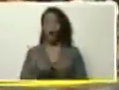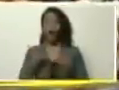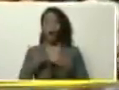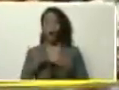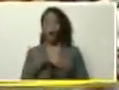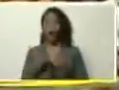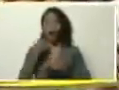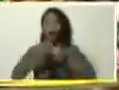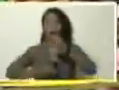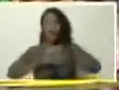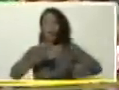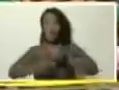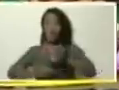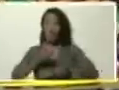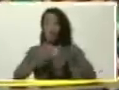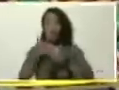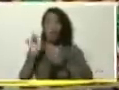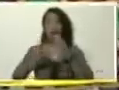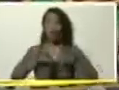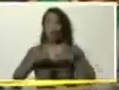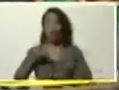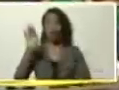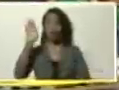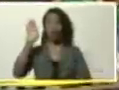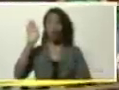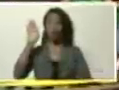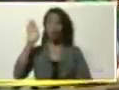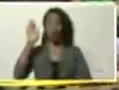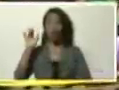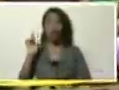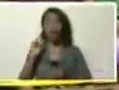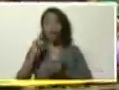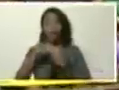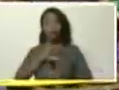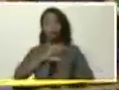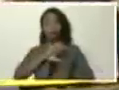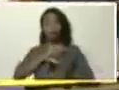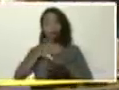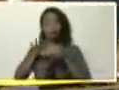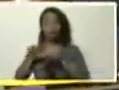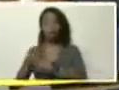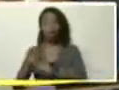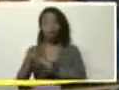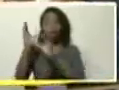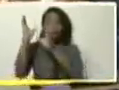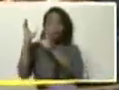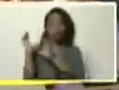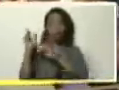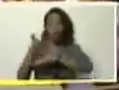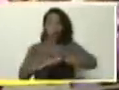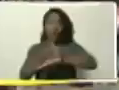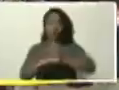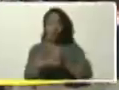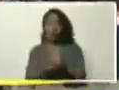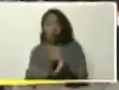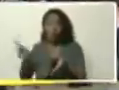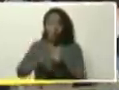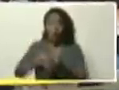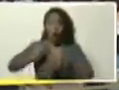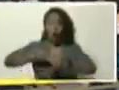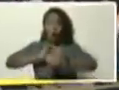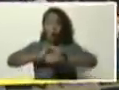estar realizando este acto de juramentación y toma de posesión del gobernador reelecto